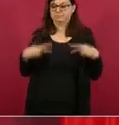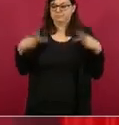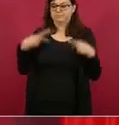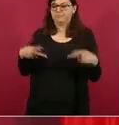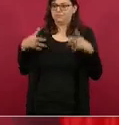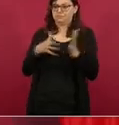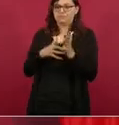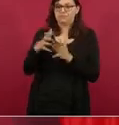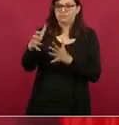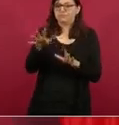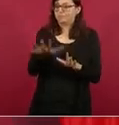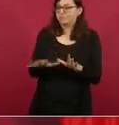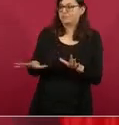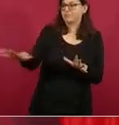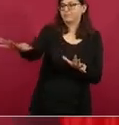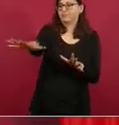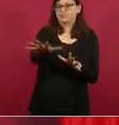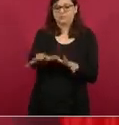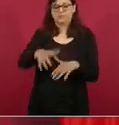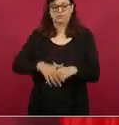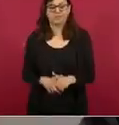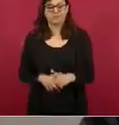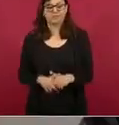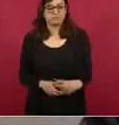El soberano no es el rey,